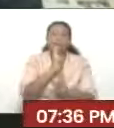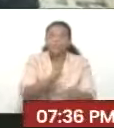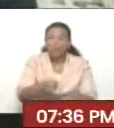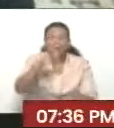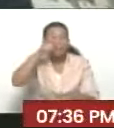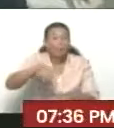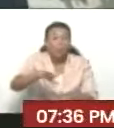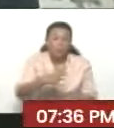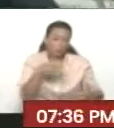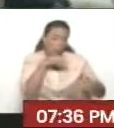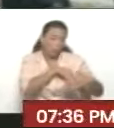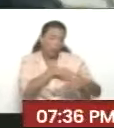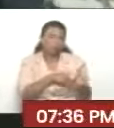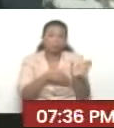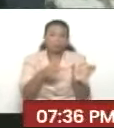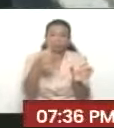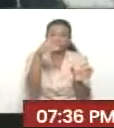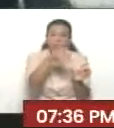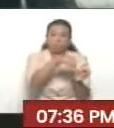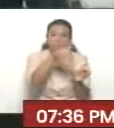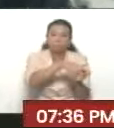Aquí las llevo, mira, conmigo.